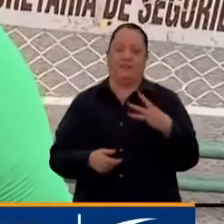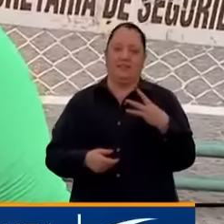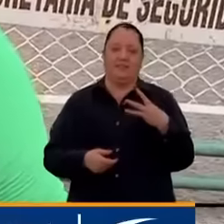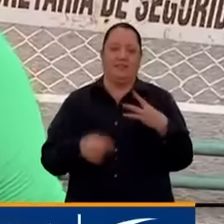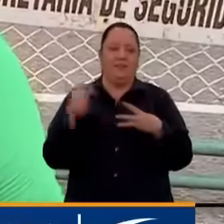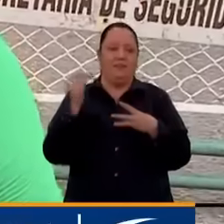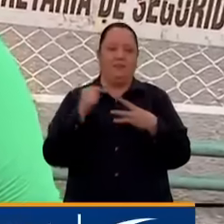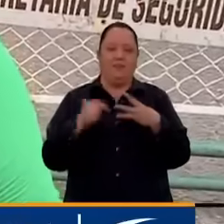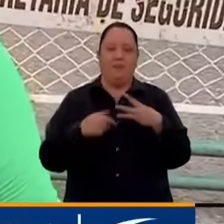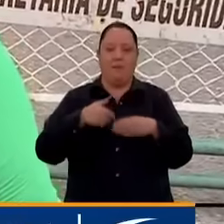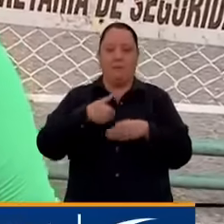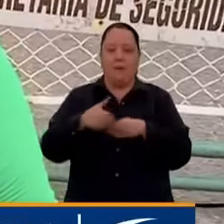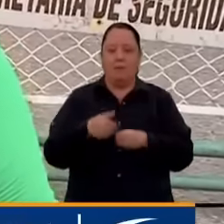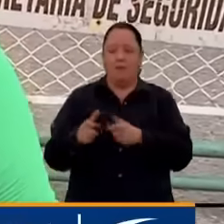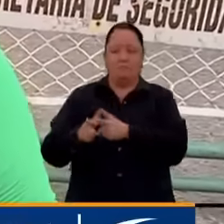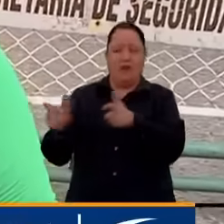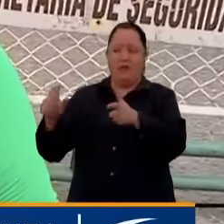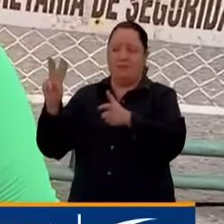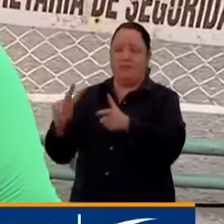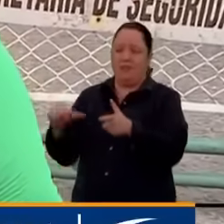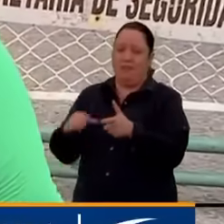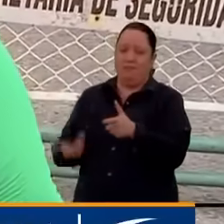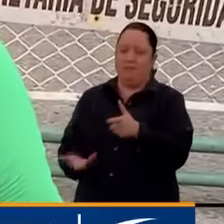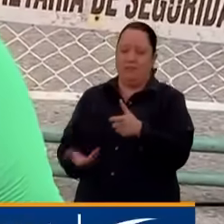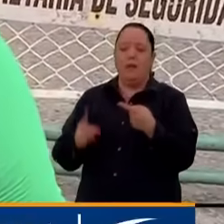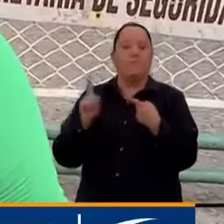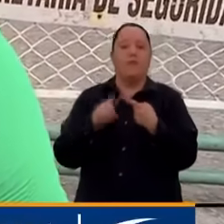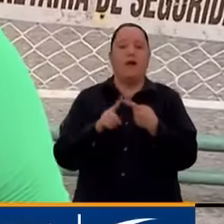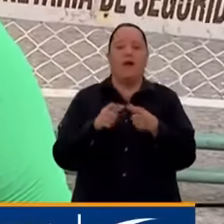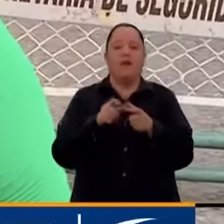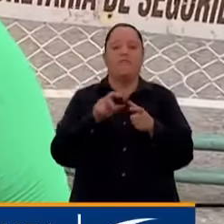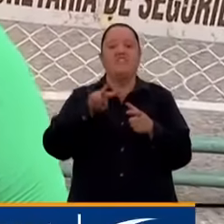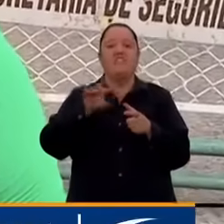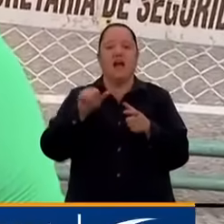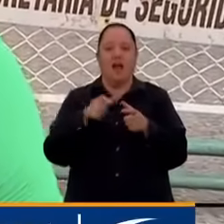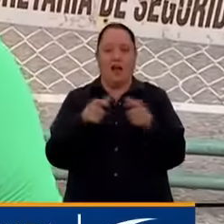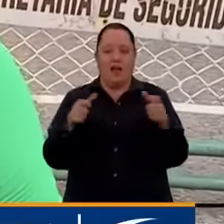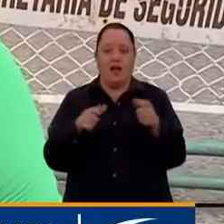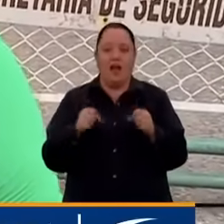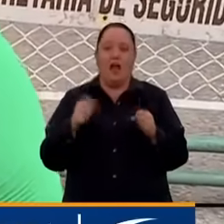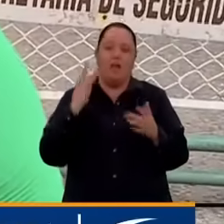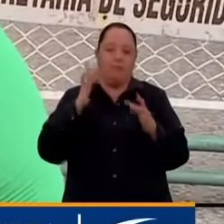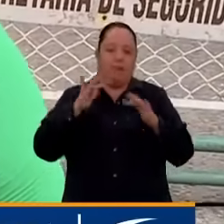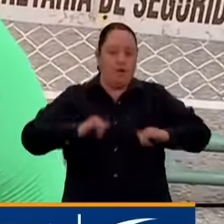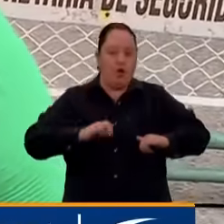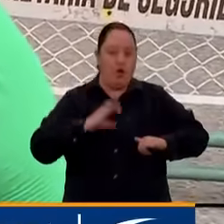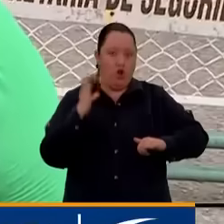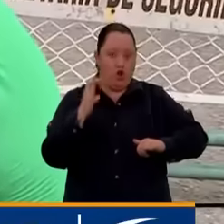tres requisitos de los cuales la mayoría de los venezolanos no cuenta, como una visa para poder estar acá en Colombia,